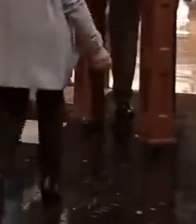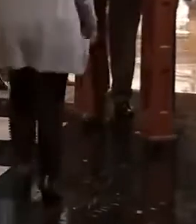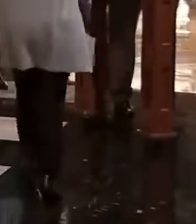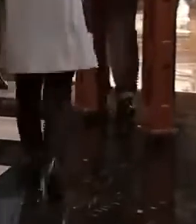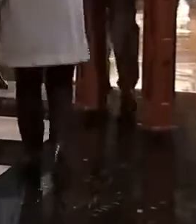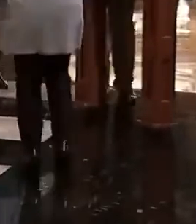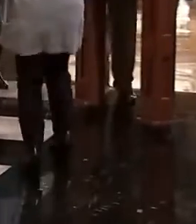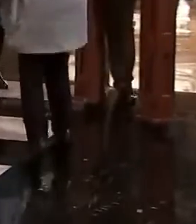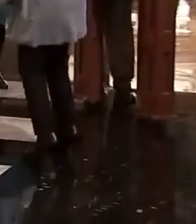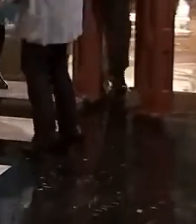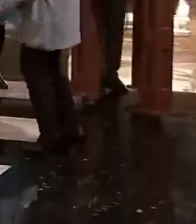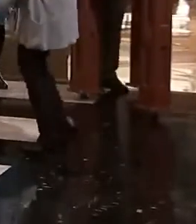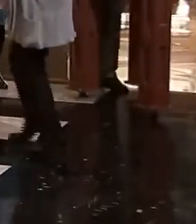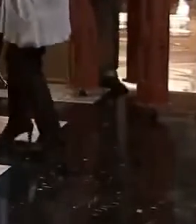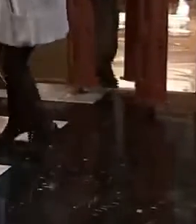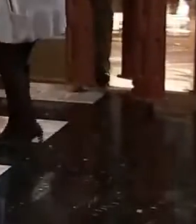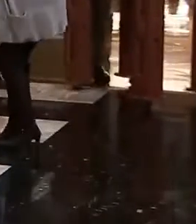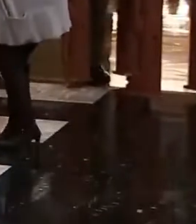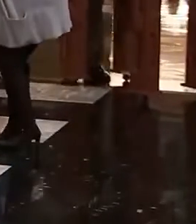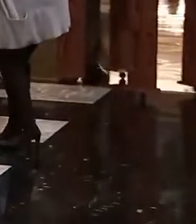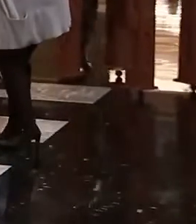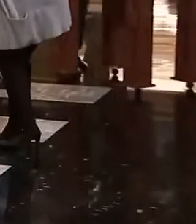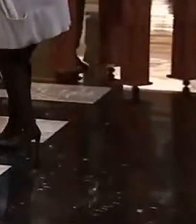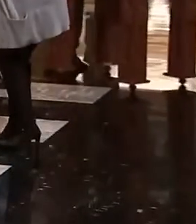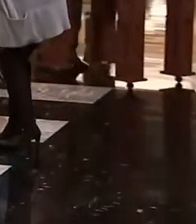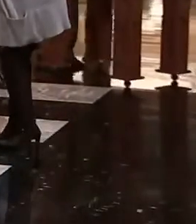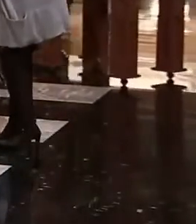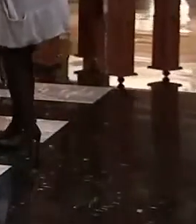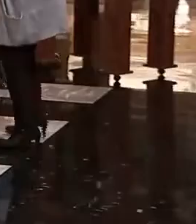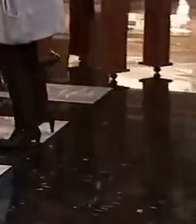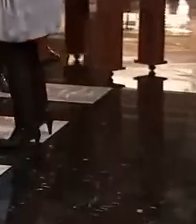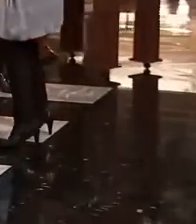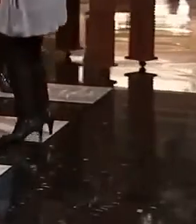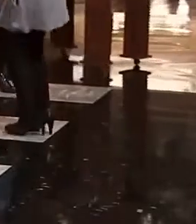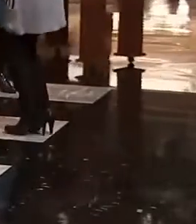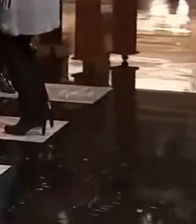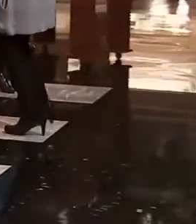A continuación se lleva a cabo la foto oficial.